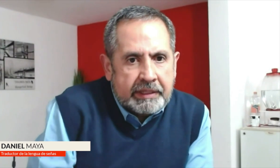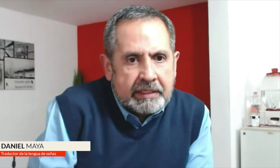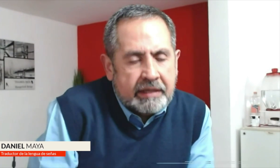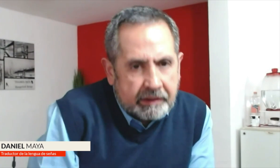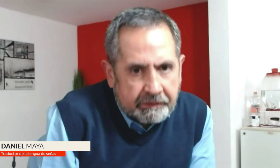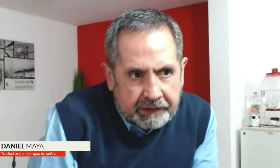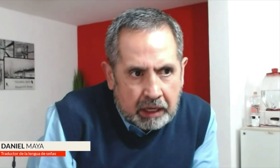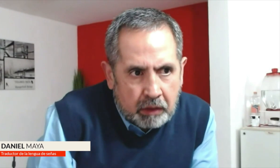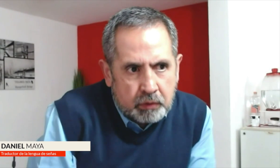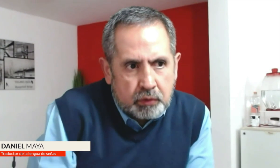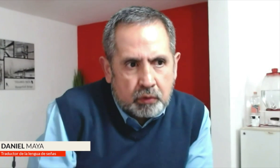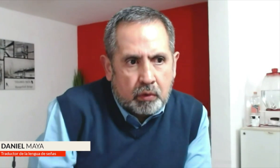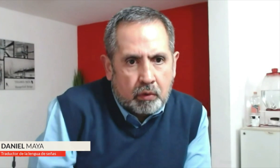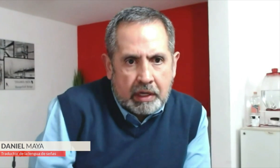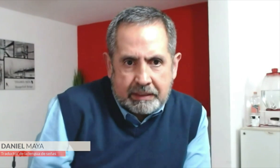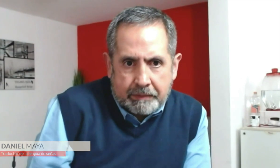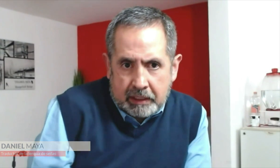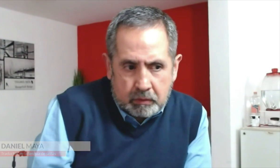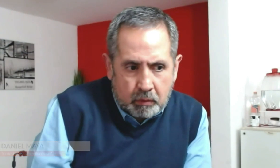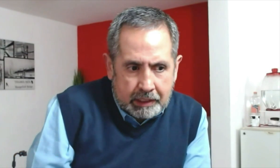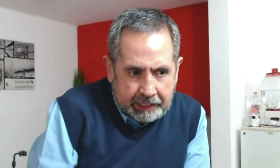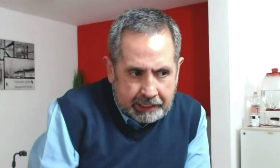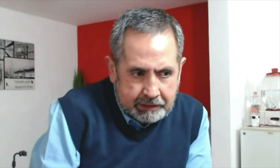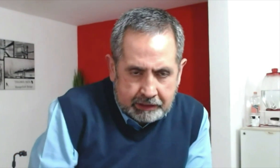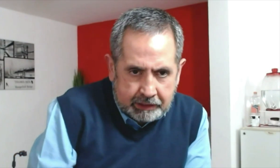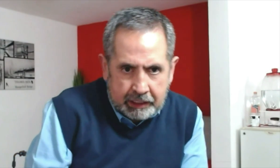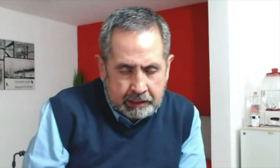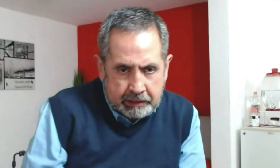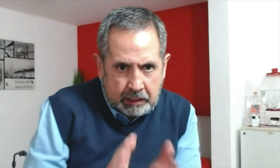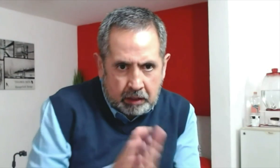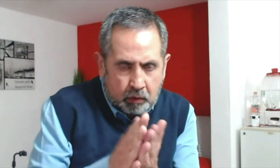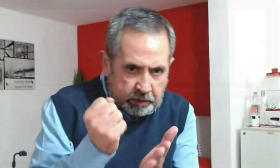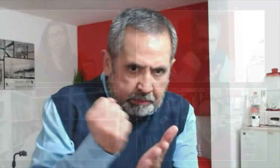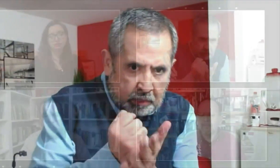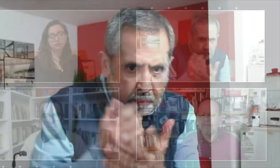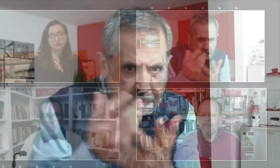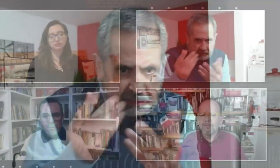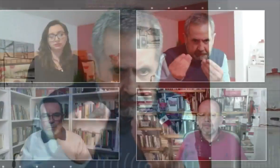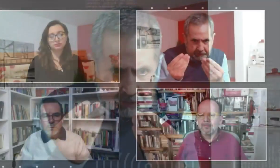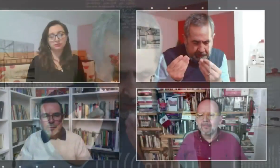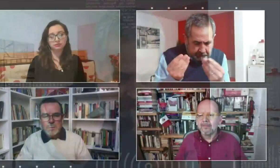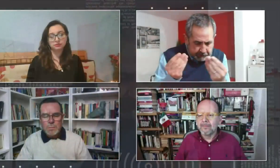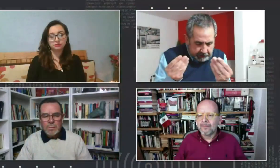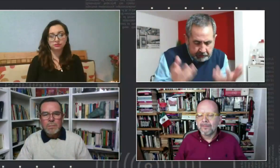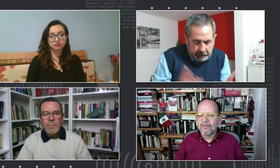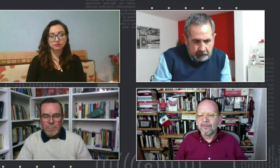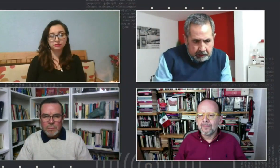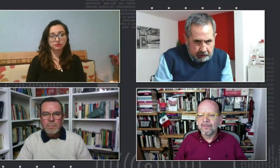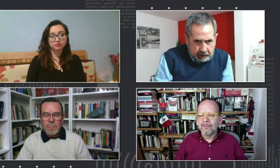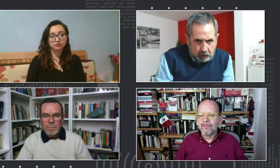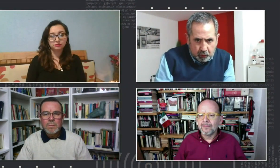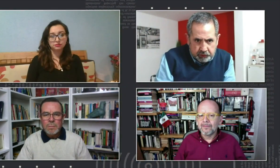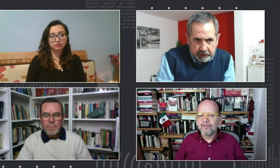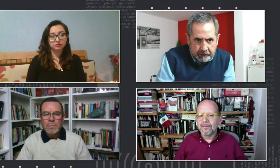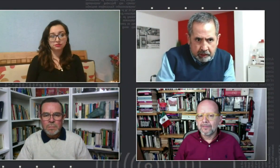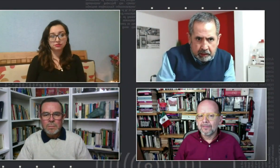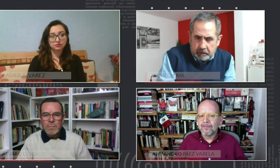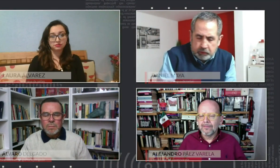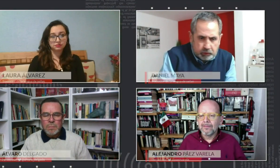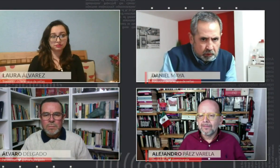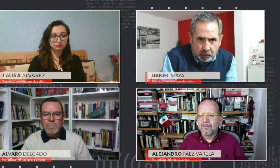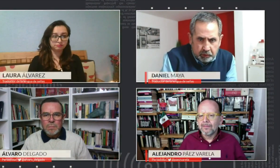¿Cuántos intérpretes certificados o con las debidas cualidades que tengan este reconocimiento que ahorita expide el